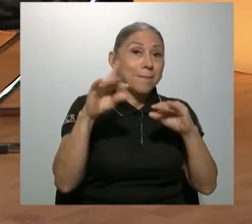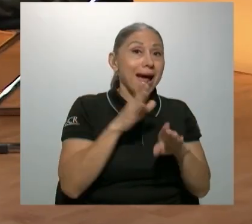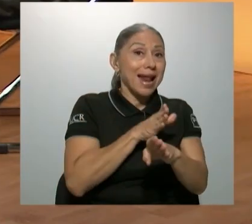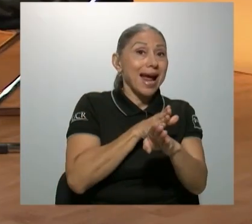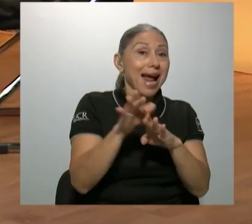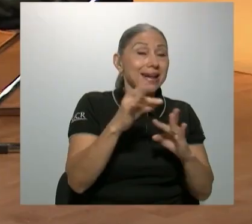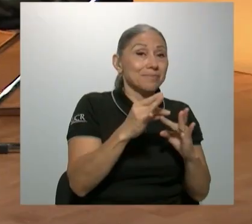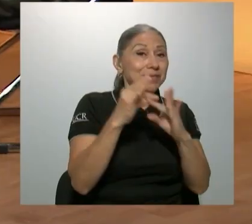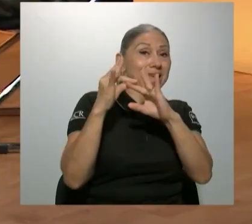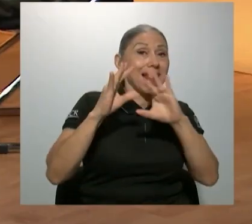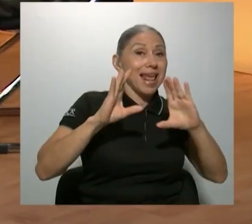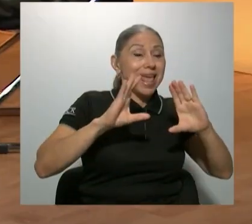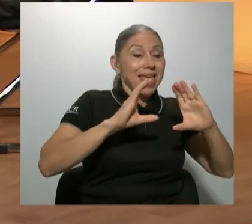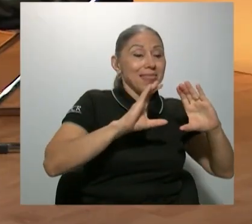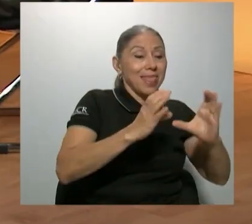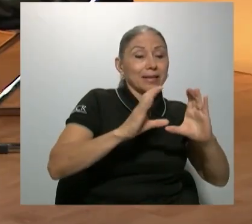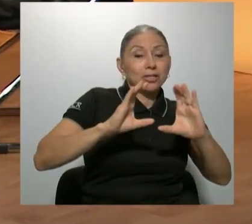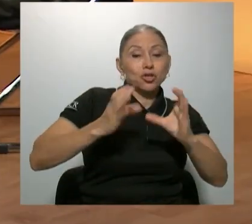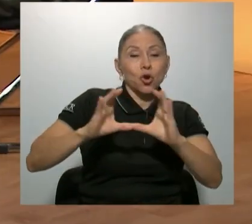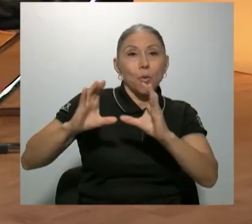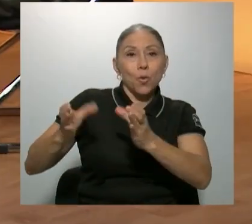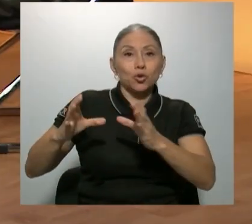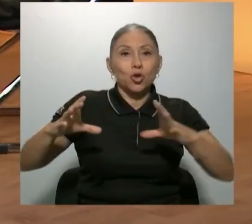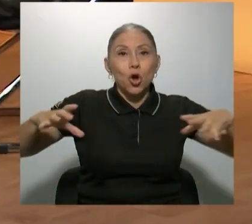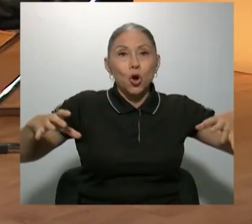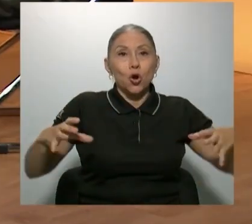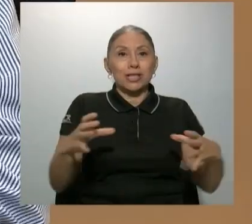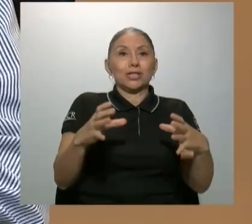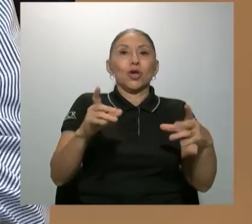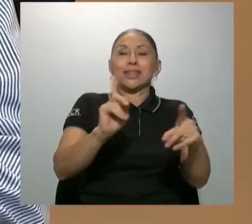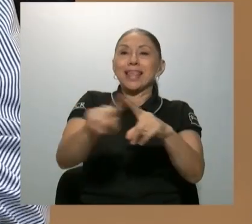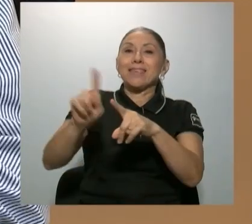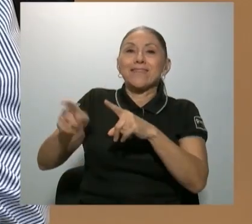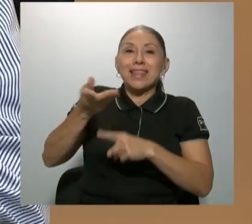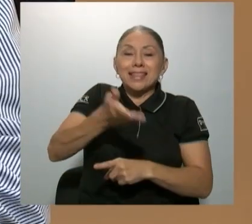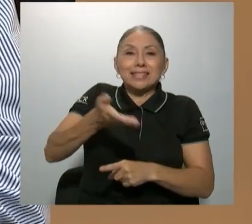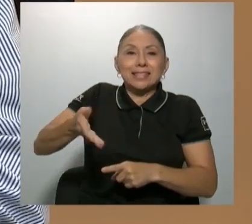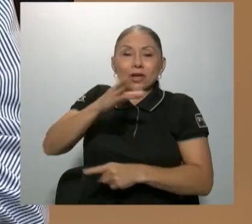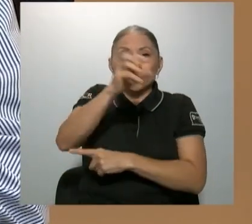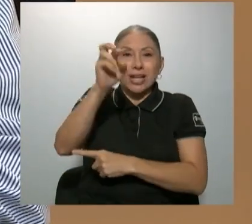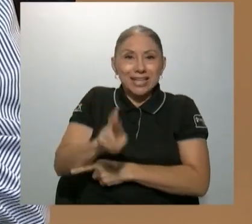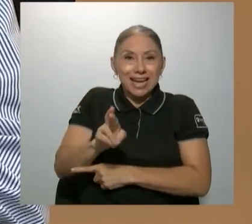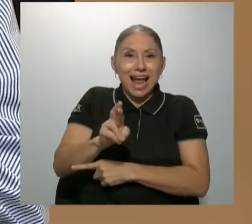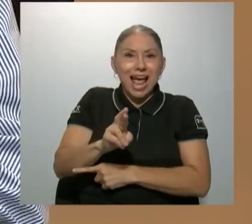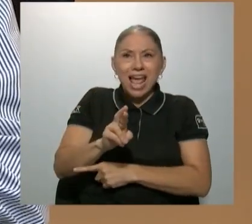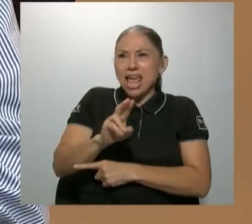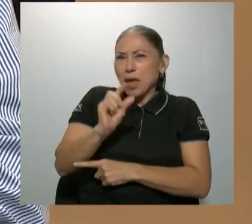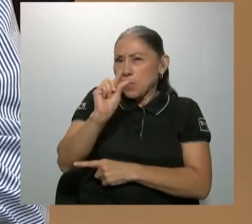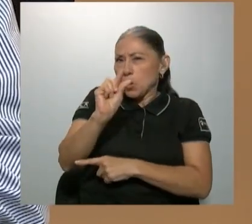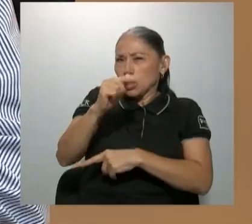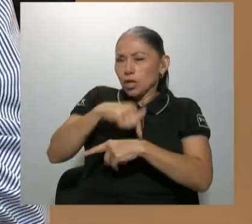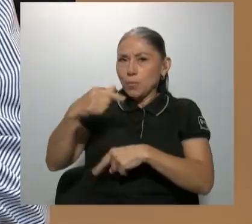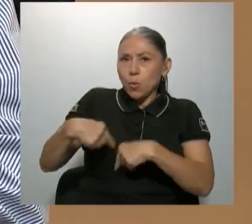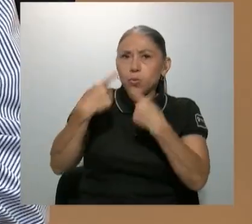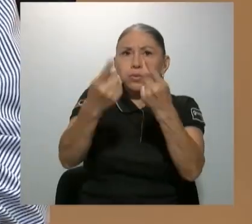la colección de especímenes de Costa Rica en 3 o 4 años era la más grande del mundo. Pasamos al British Museum y a otros lugares